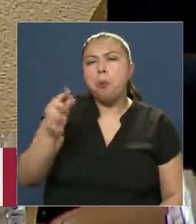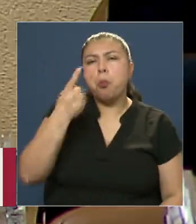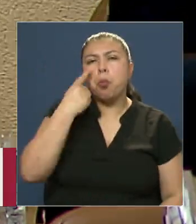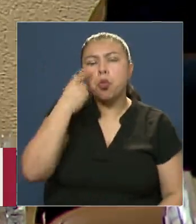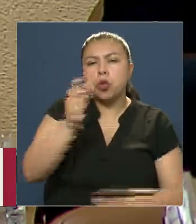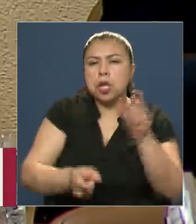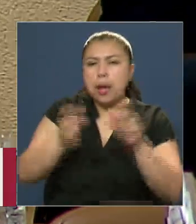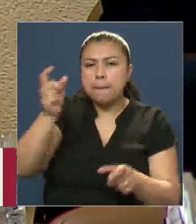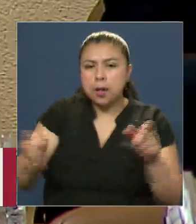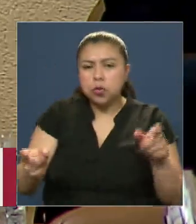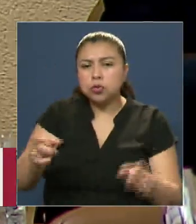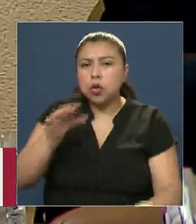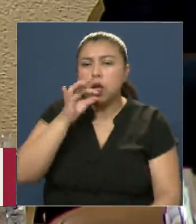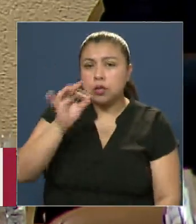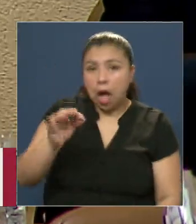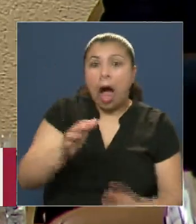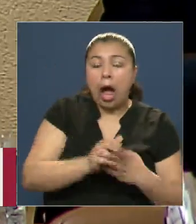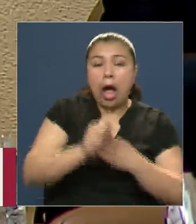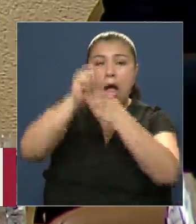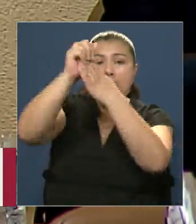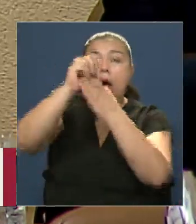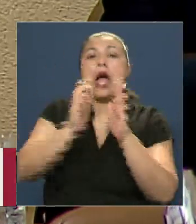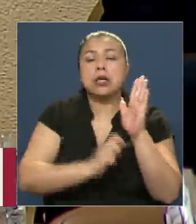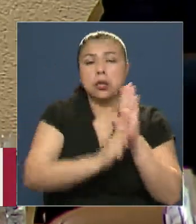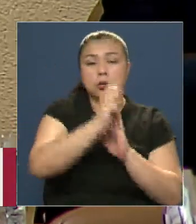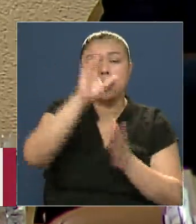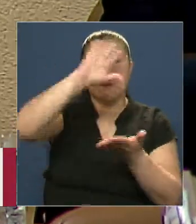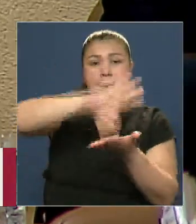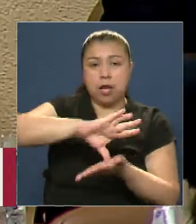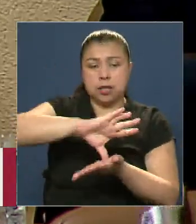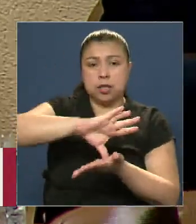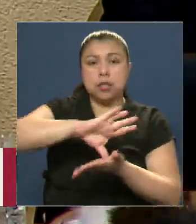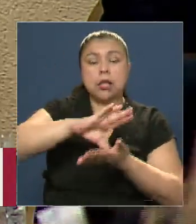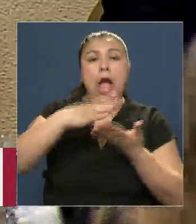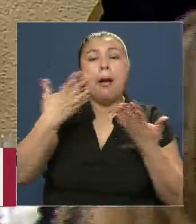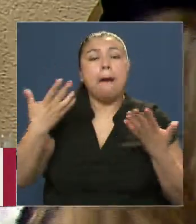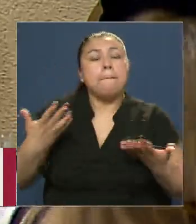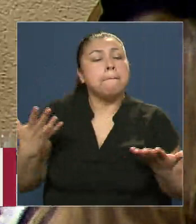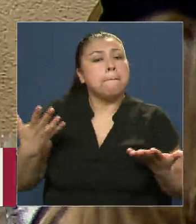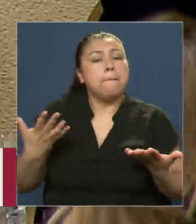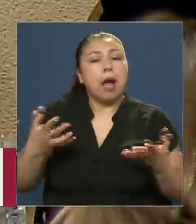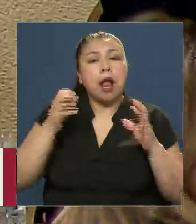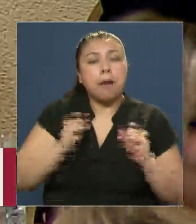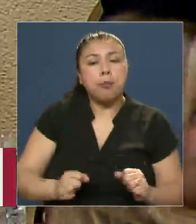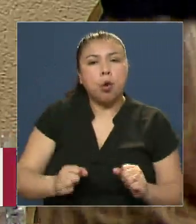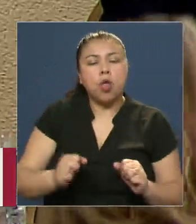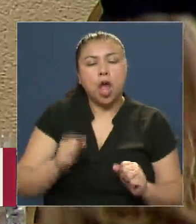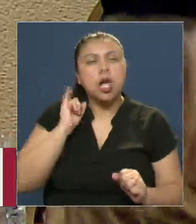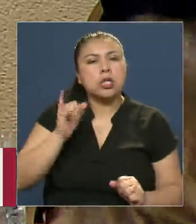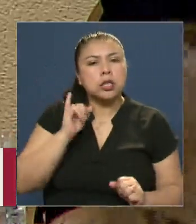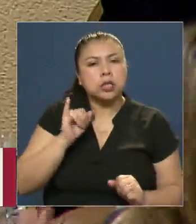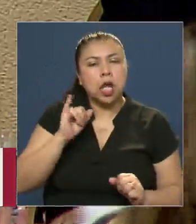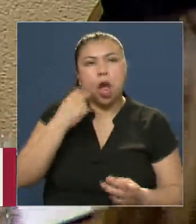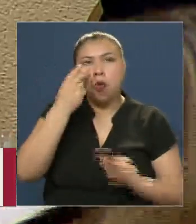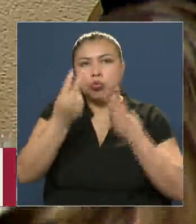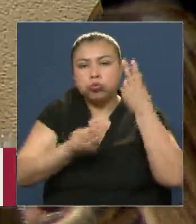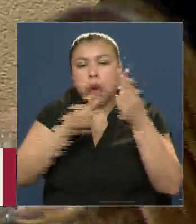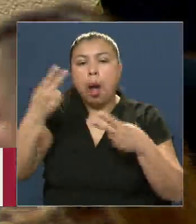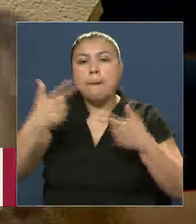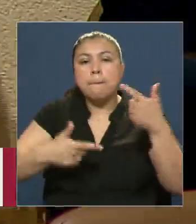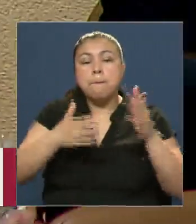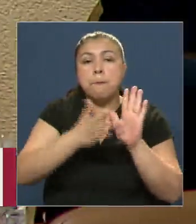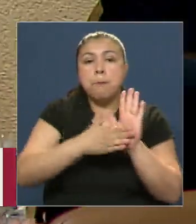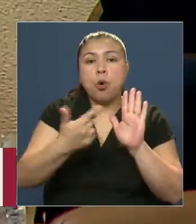gente, reafirman el liderazgo y el reconocimiento que tiene nuestro país a fin de poder consolidar una mirada de política